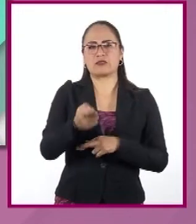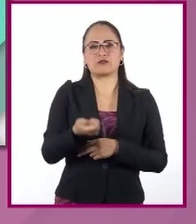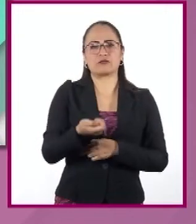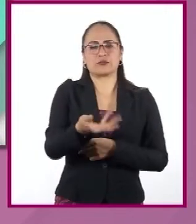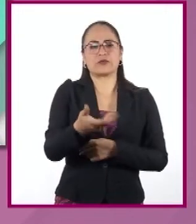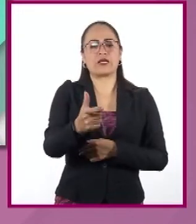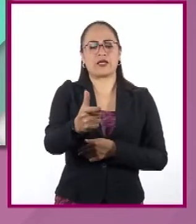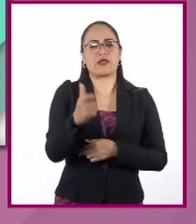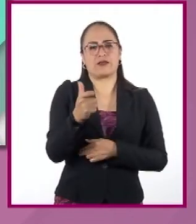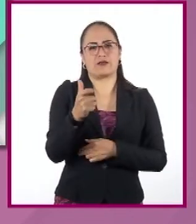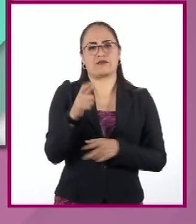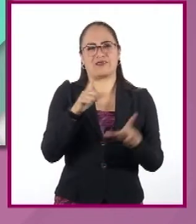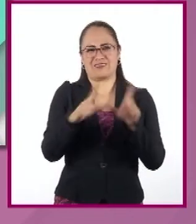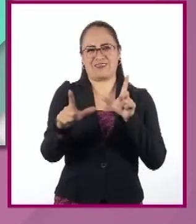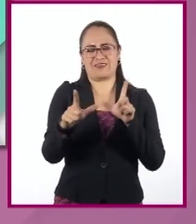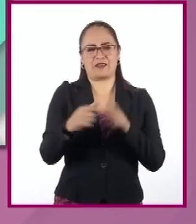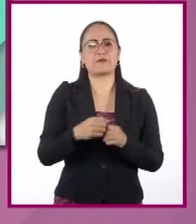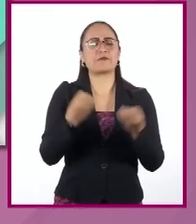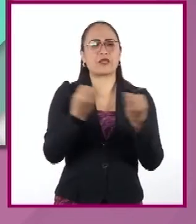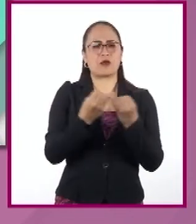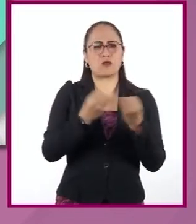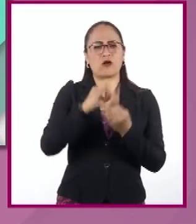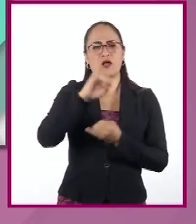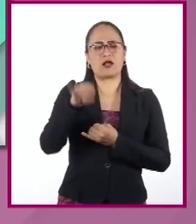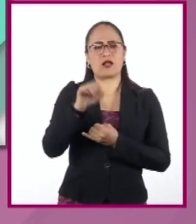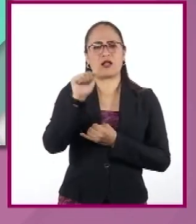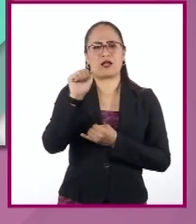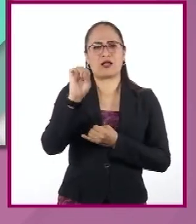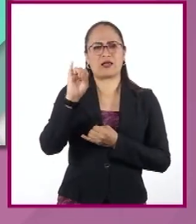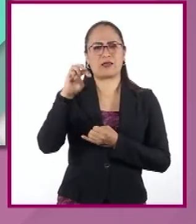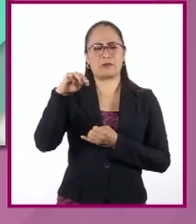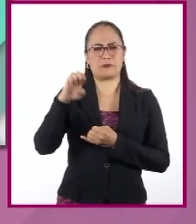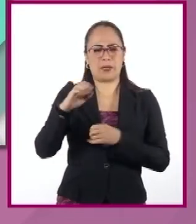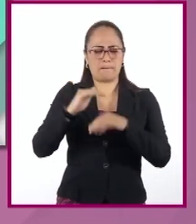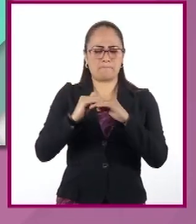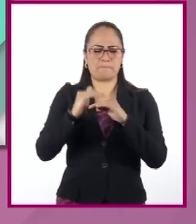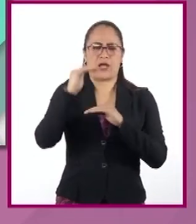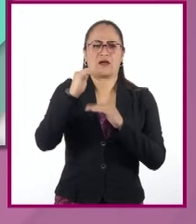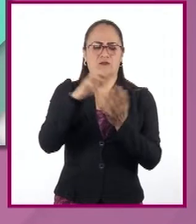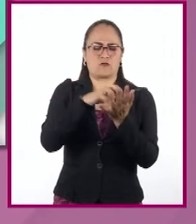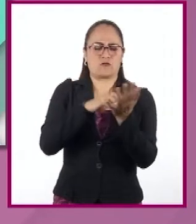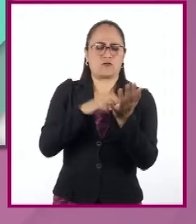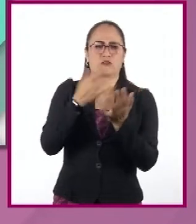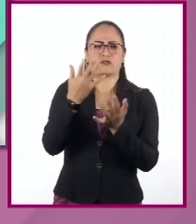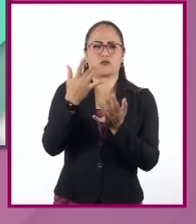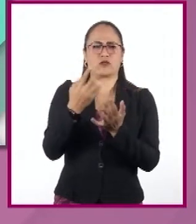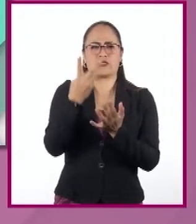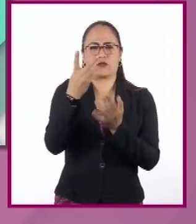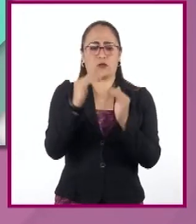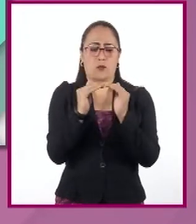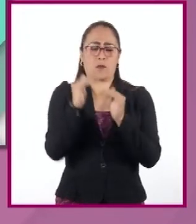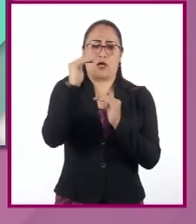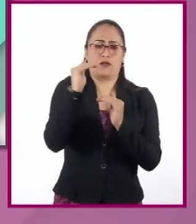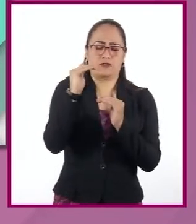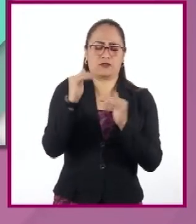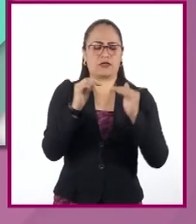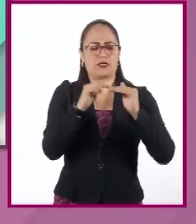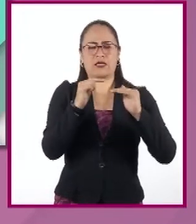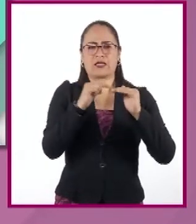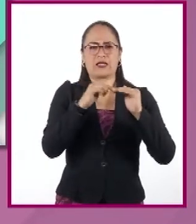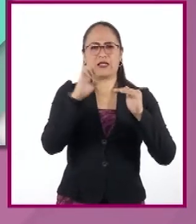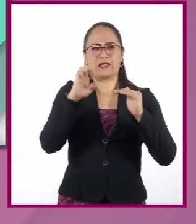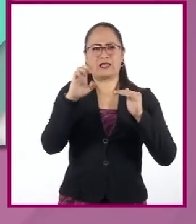Además, sabemos que Jaime ahorró 52 pesos más que Eduardo. Pero como lo ahorrado por Eduardo